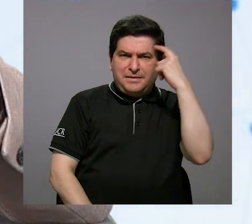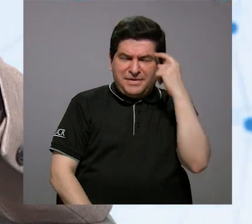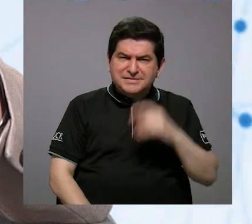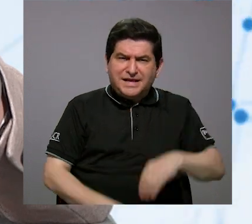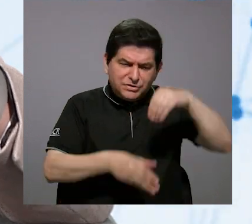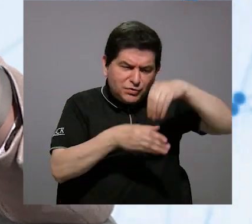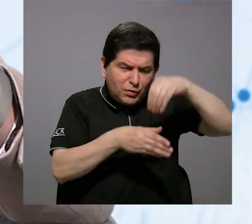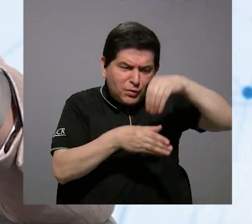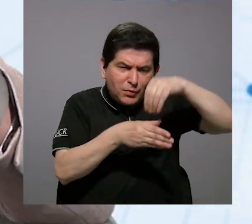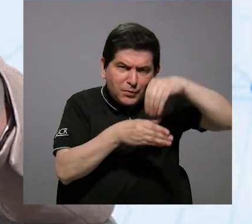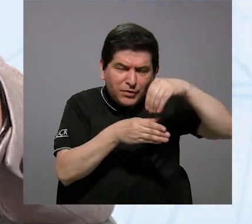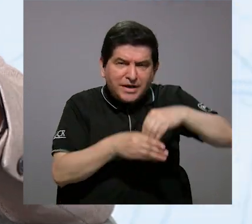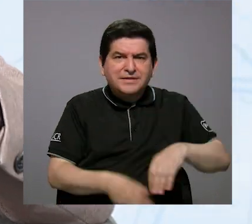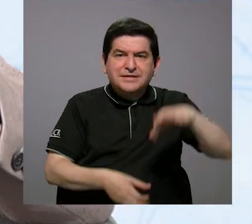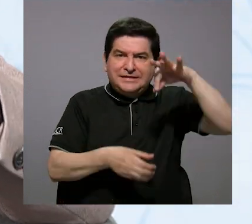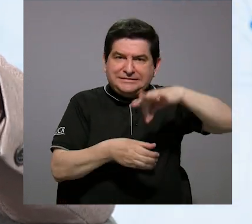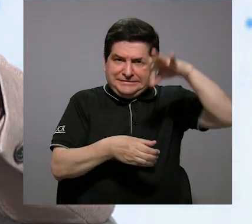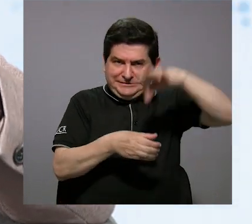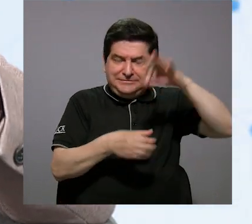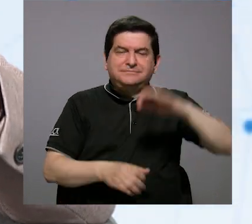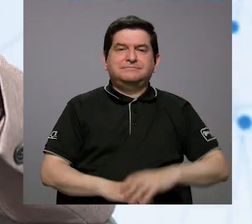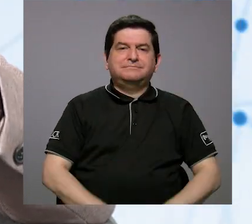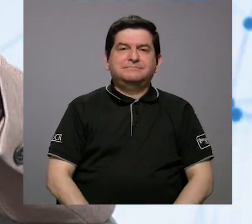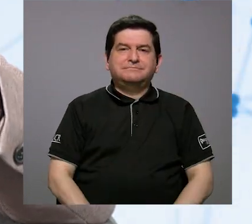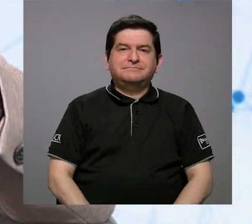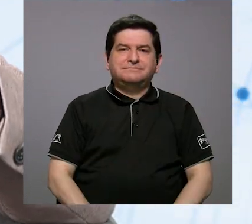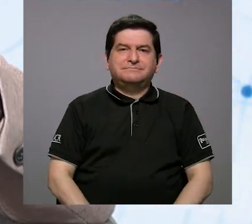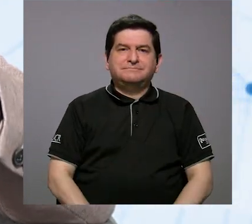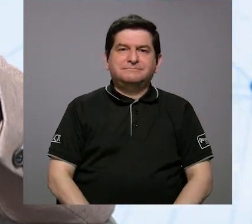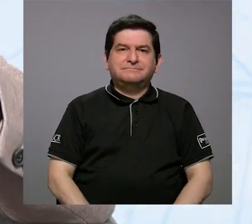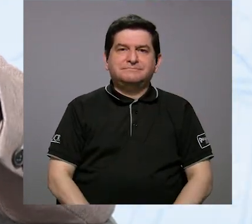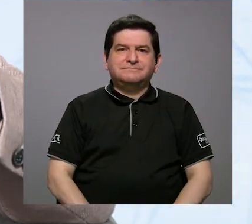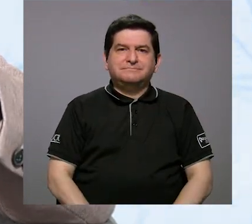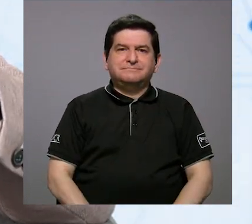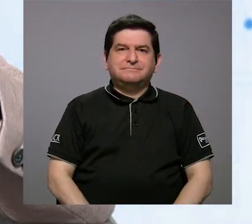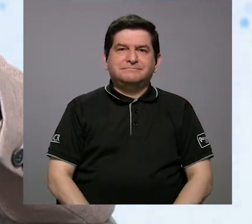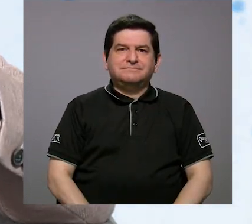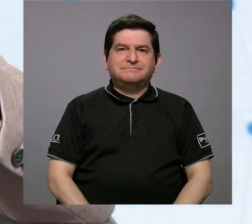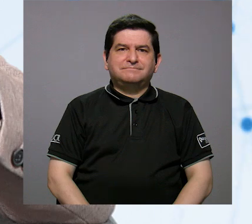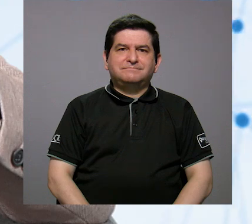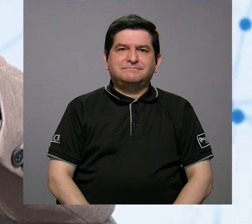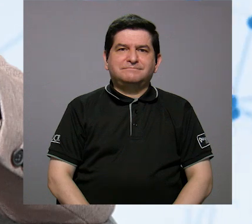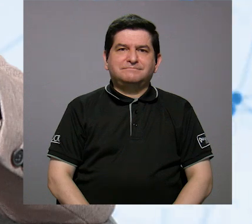de la composición de la tinta. Entonces, los